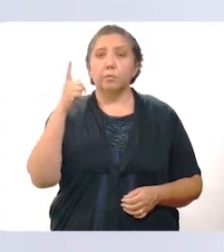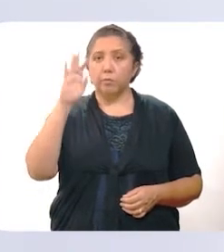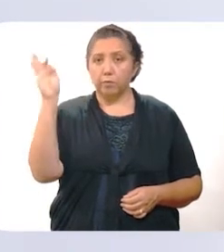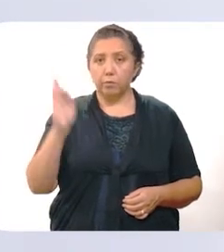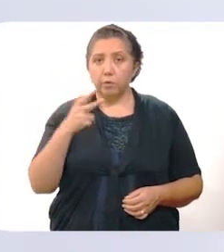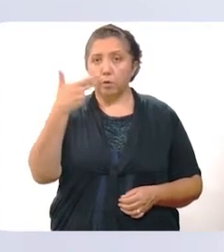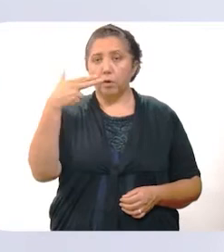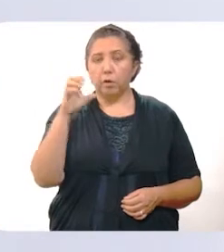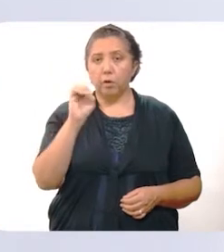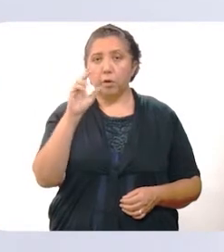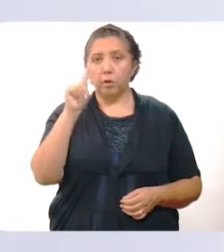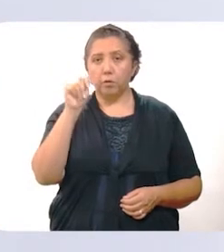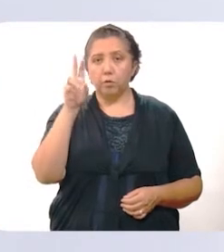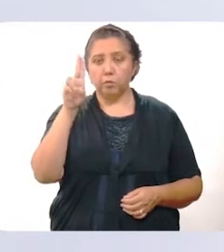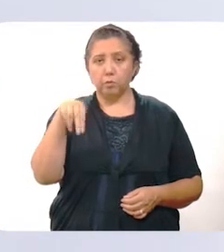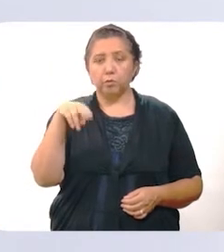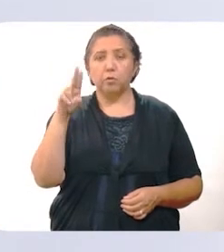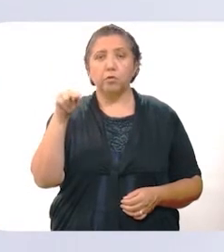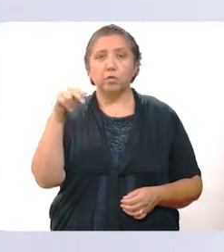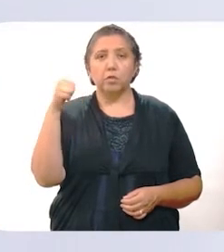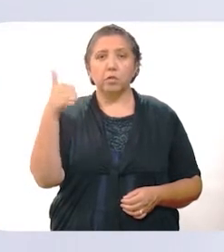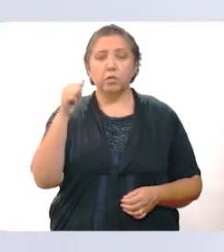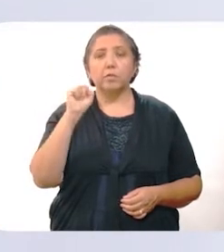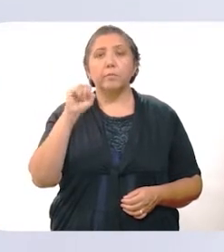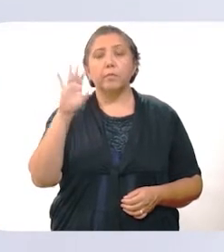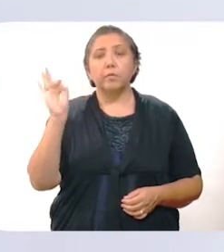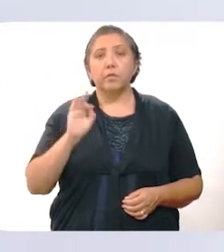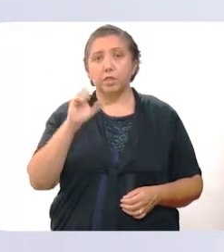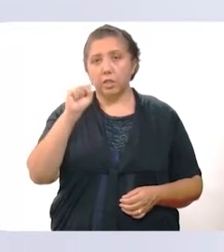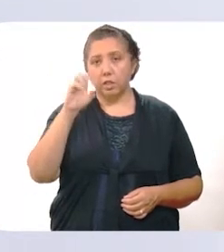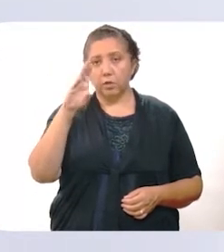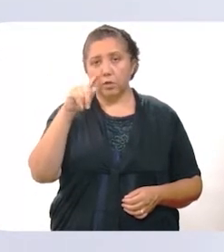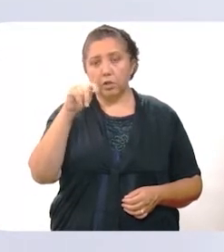72.1%, Joctún 86%, Cenotillo